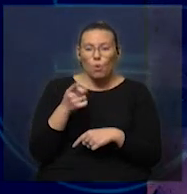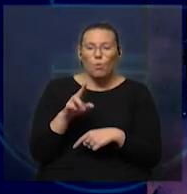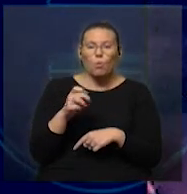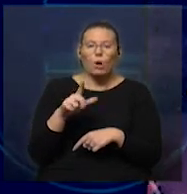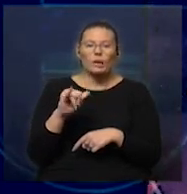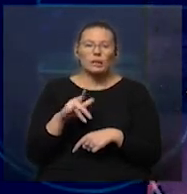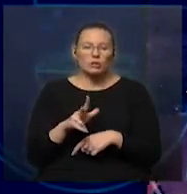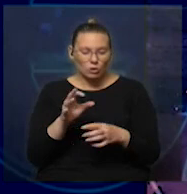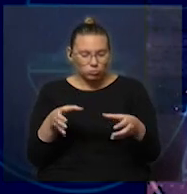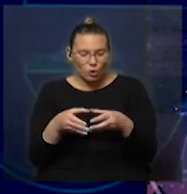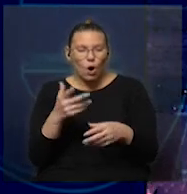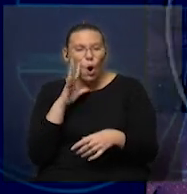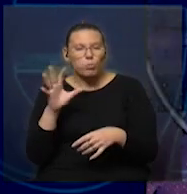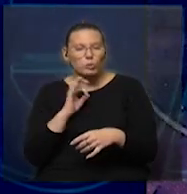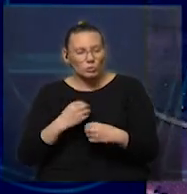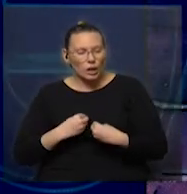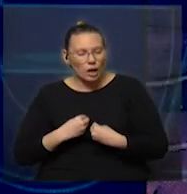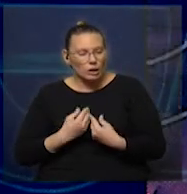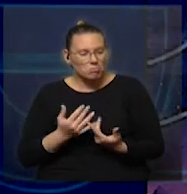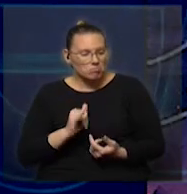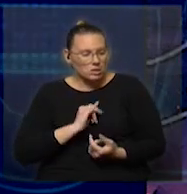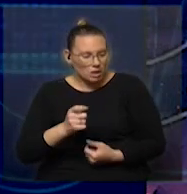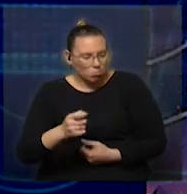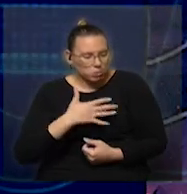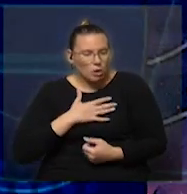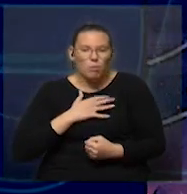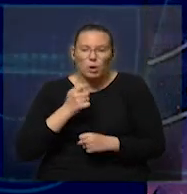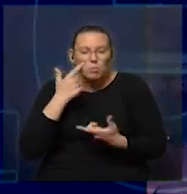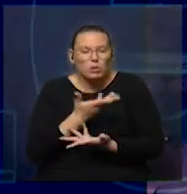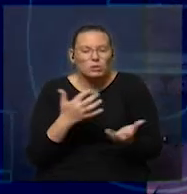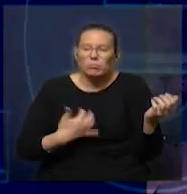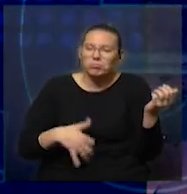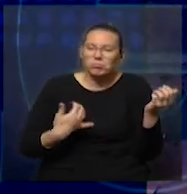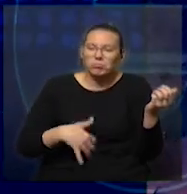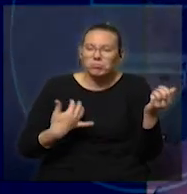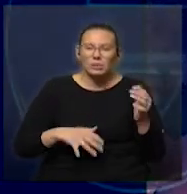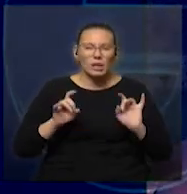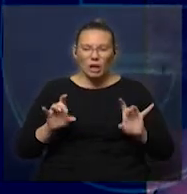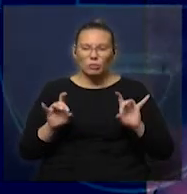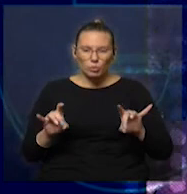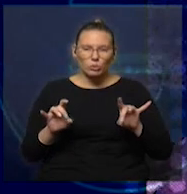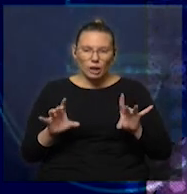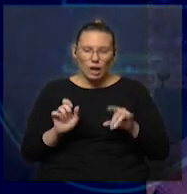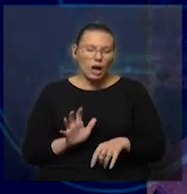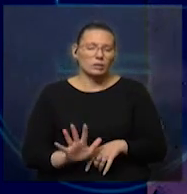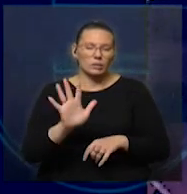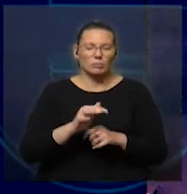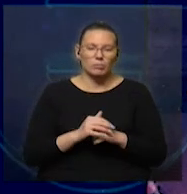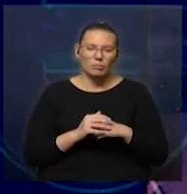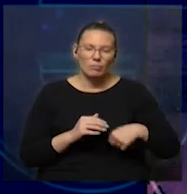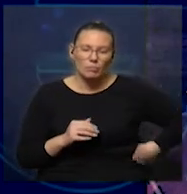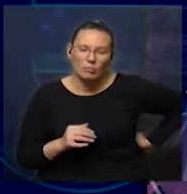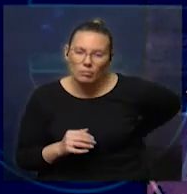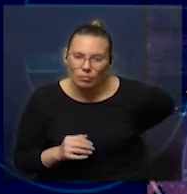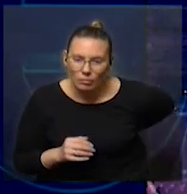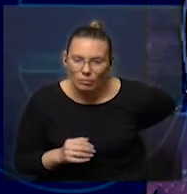oportunidad de poder ser nosotros mismos y poderlo plasmar en el instrumento. Creo que es un poco la esencia de lo que es la banda.